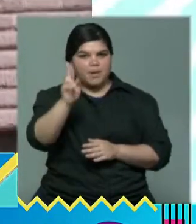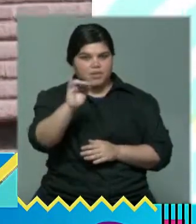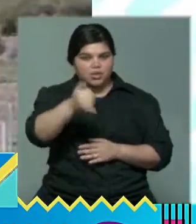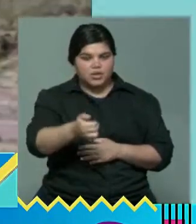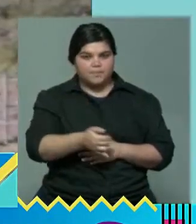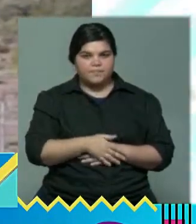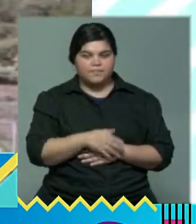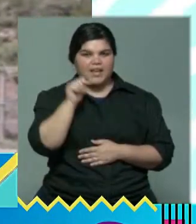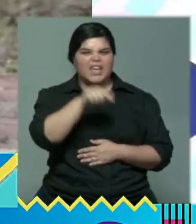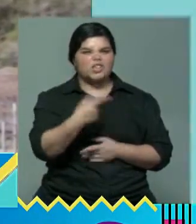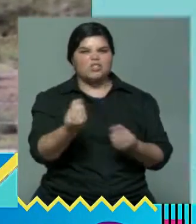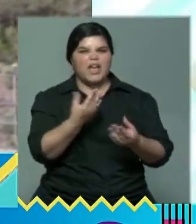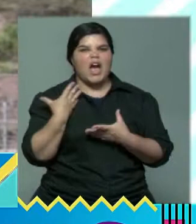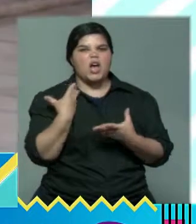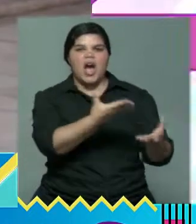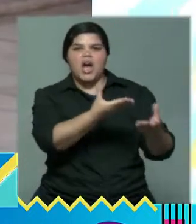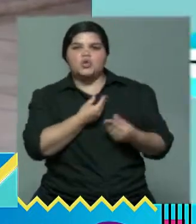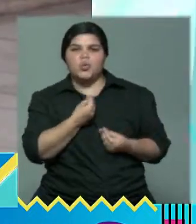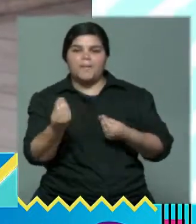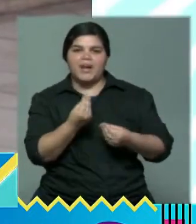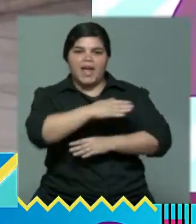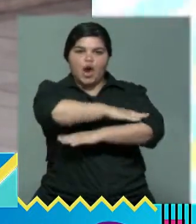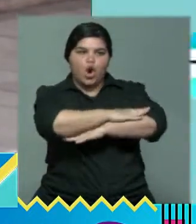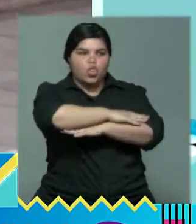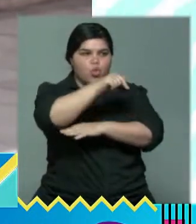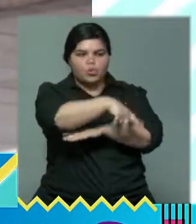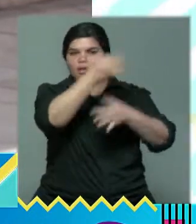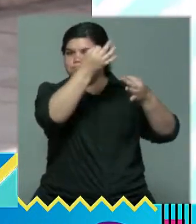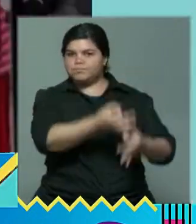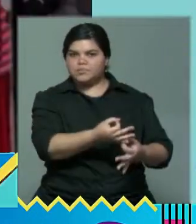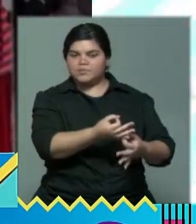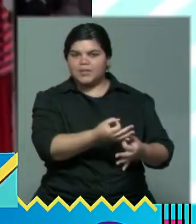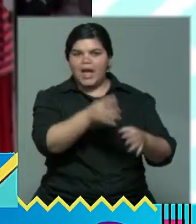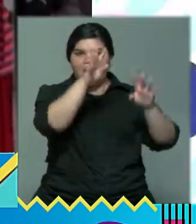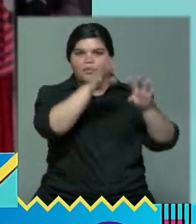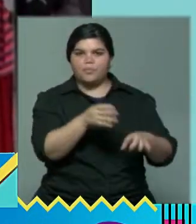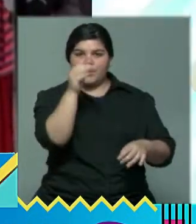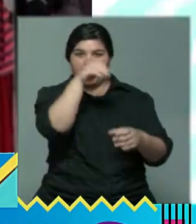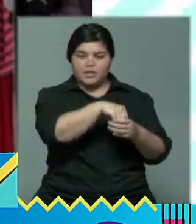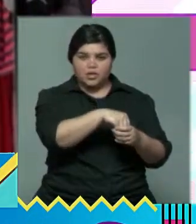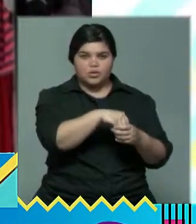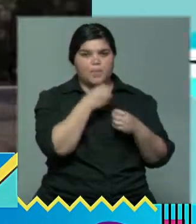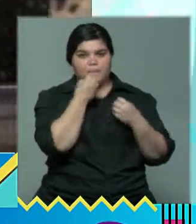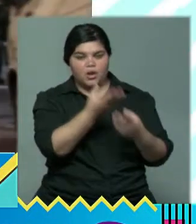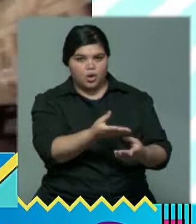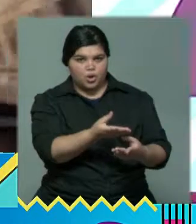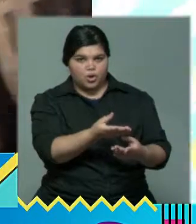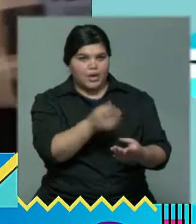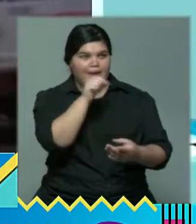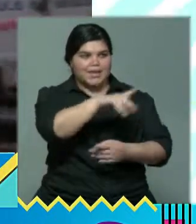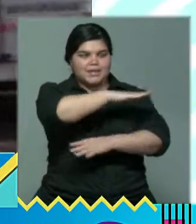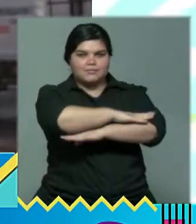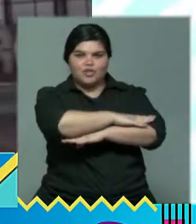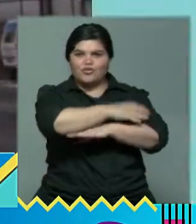interno se portara bien. Claro, buscar a Entonces hace que el contexto de encierro sea más favorable, el interno se porte bien porque sabe que si